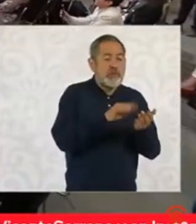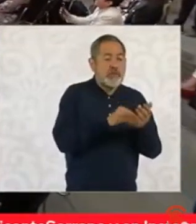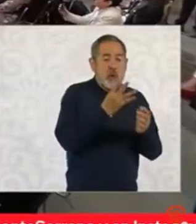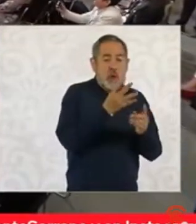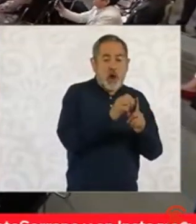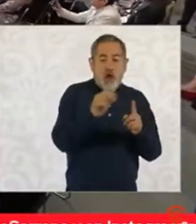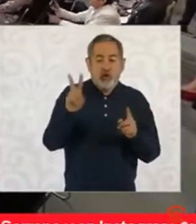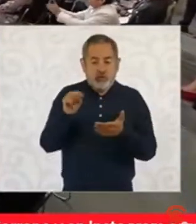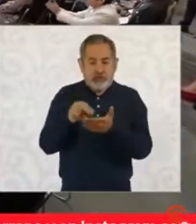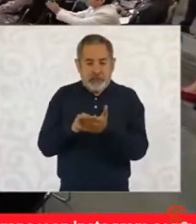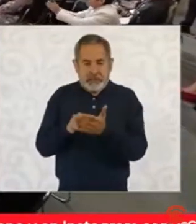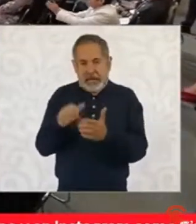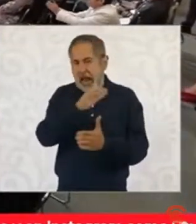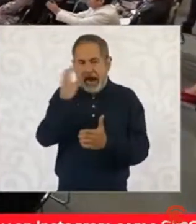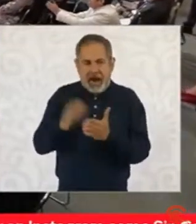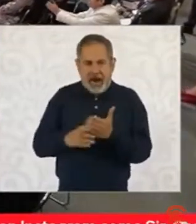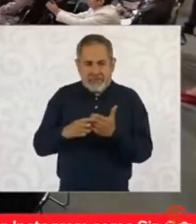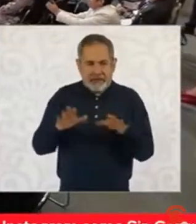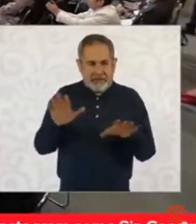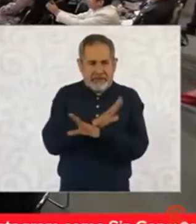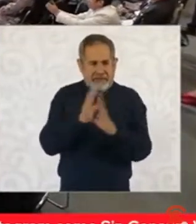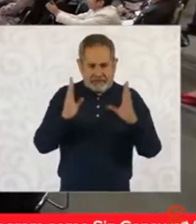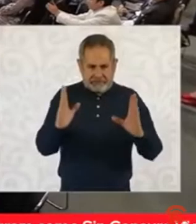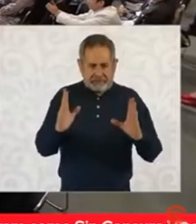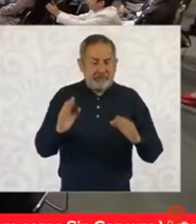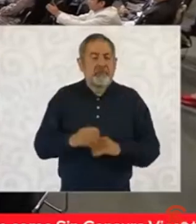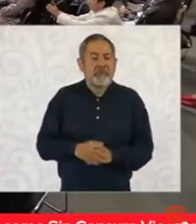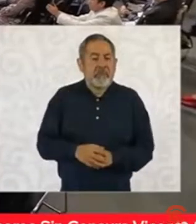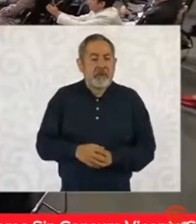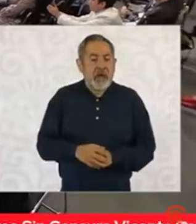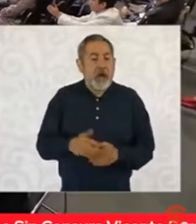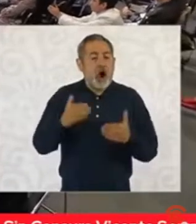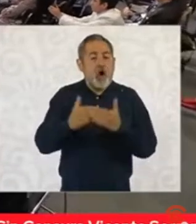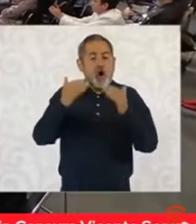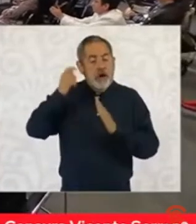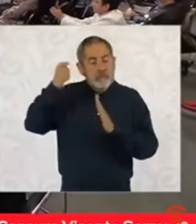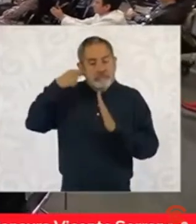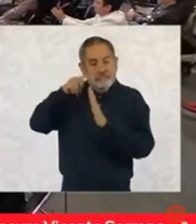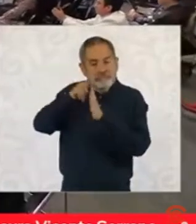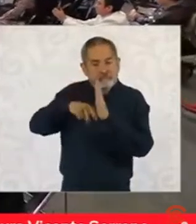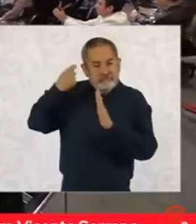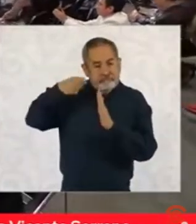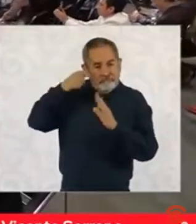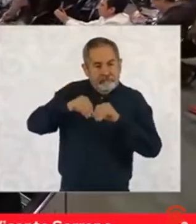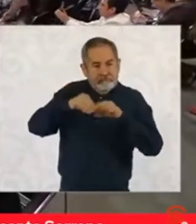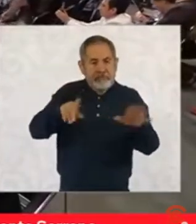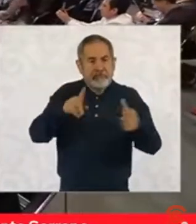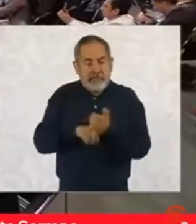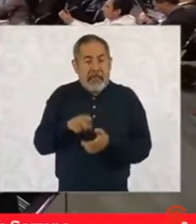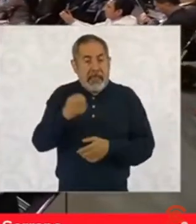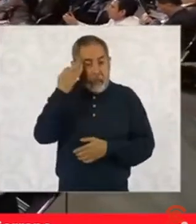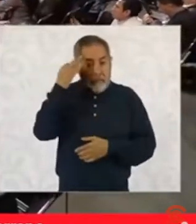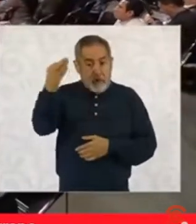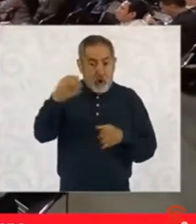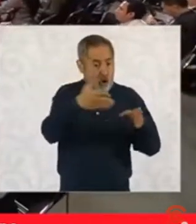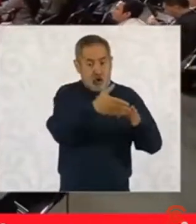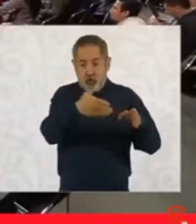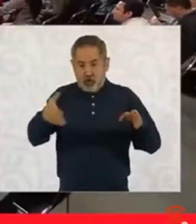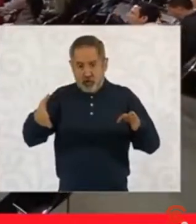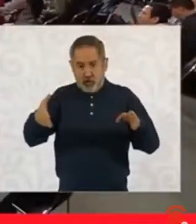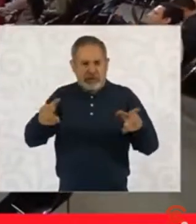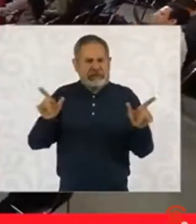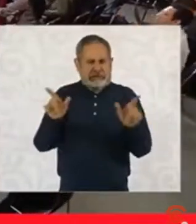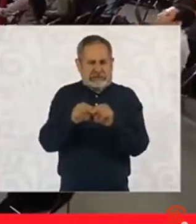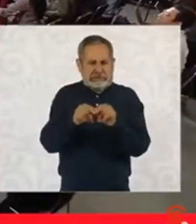Ya hoy cerramos eso. Viene un documental sobre ese periodo, un